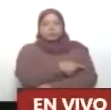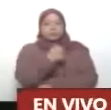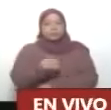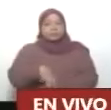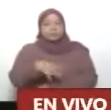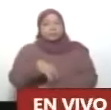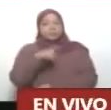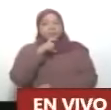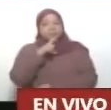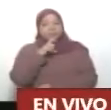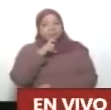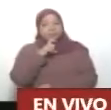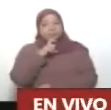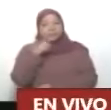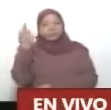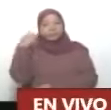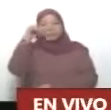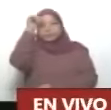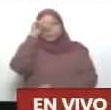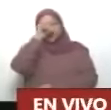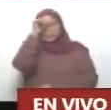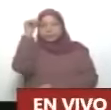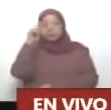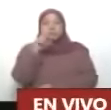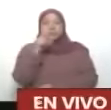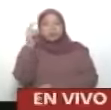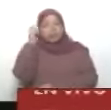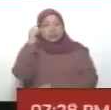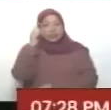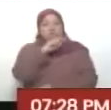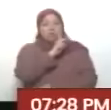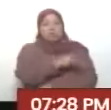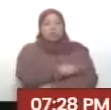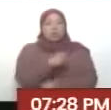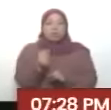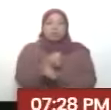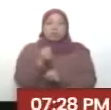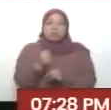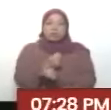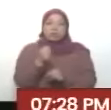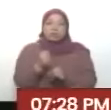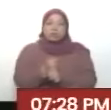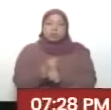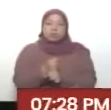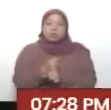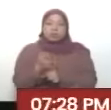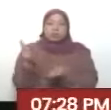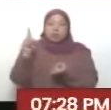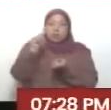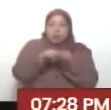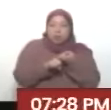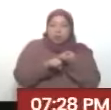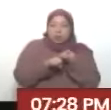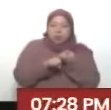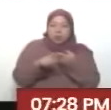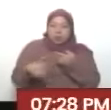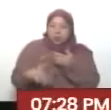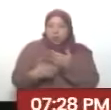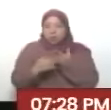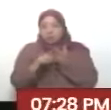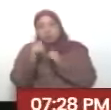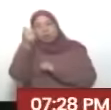así. Y ayer domingo fue un día intenso. Nos levantamos Silita y yo.